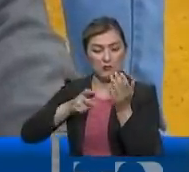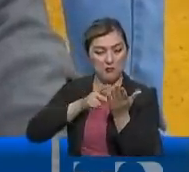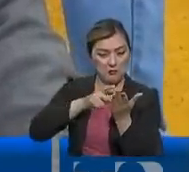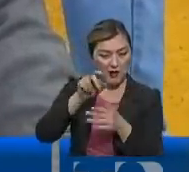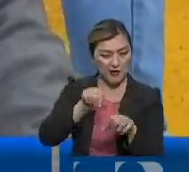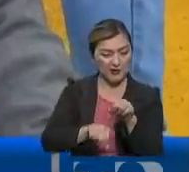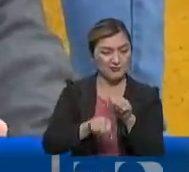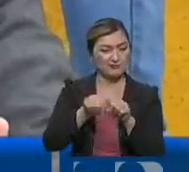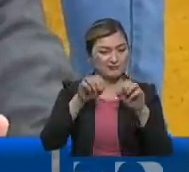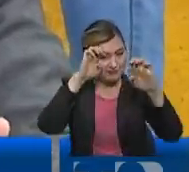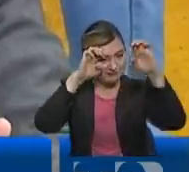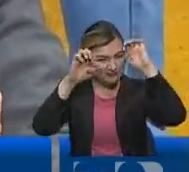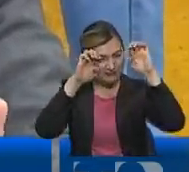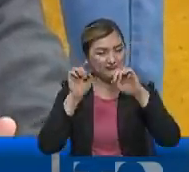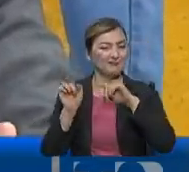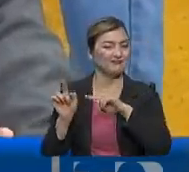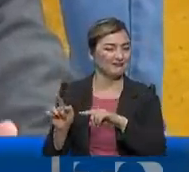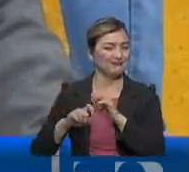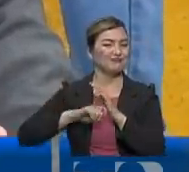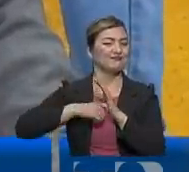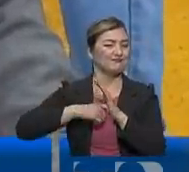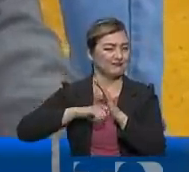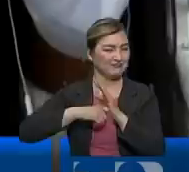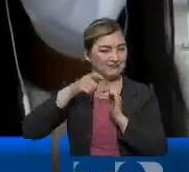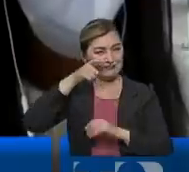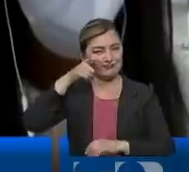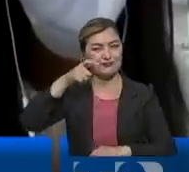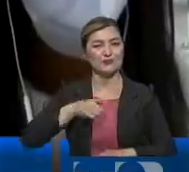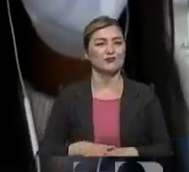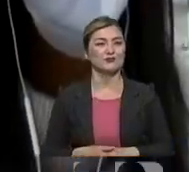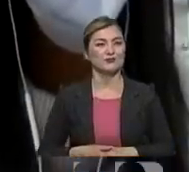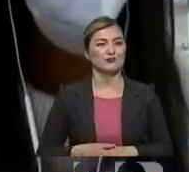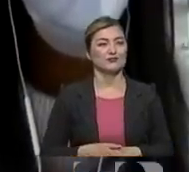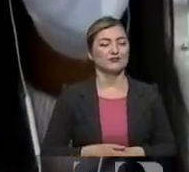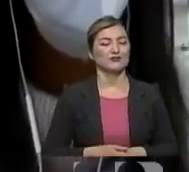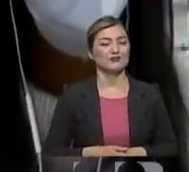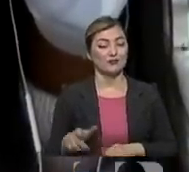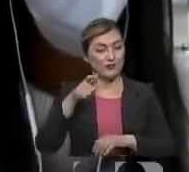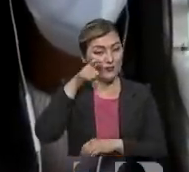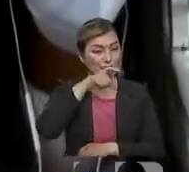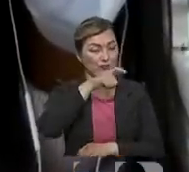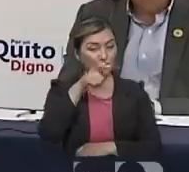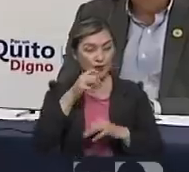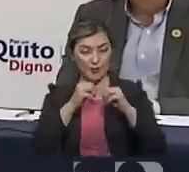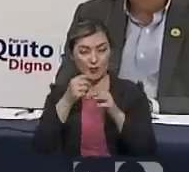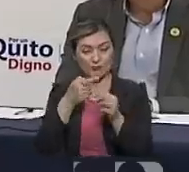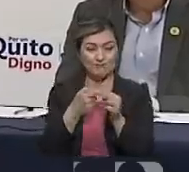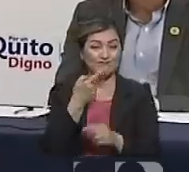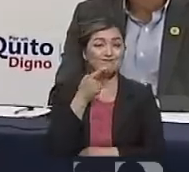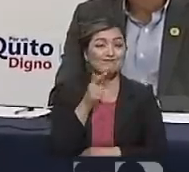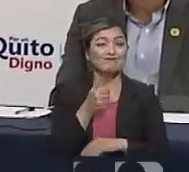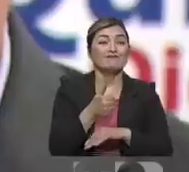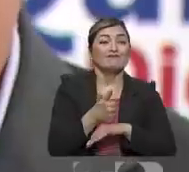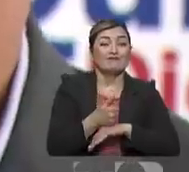Esa estrategia debe tener en cuenta la Contraloría, la Fiscalía. A decir de la Veeduría Ciudadana del Metro de Quito, las autoridades